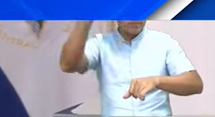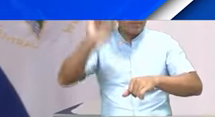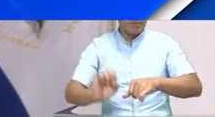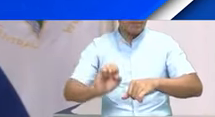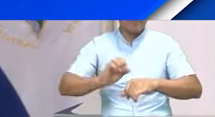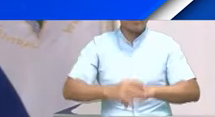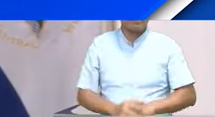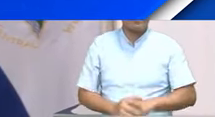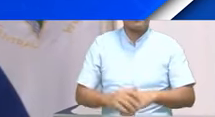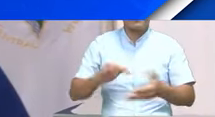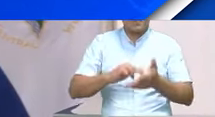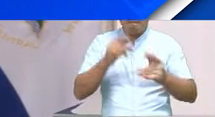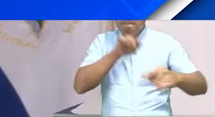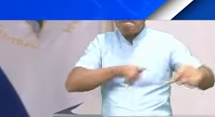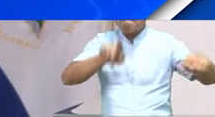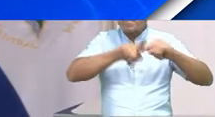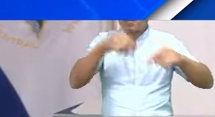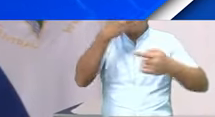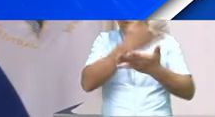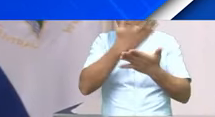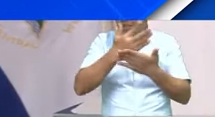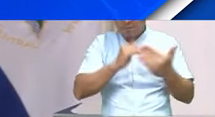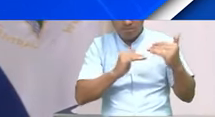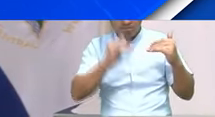103.7%, o sea, duplicó,